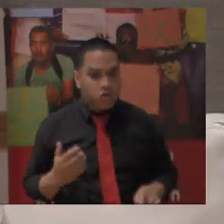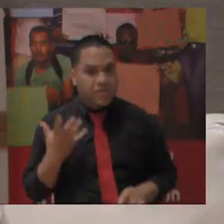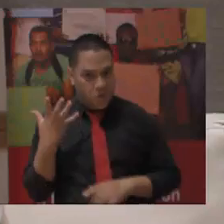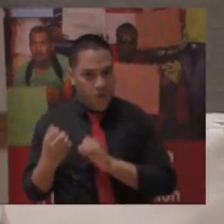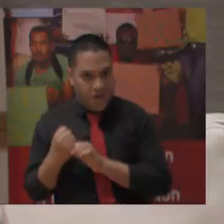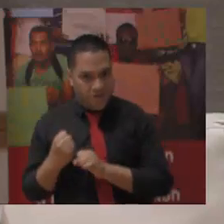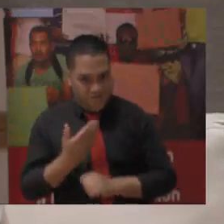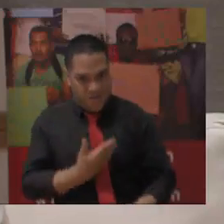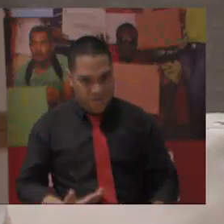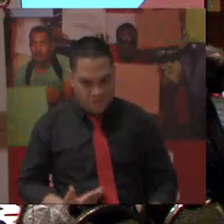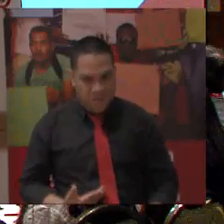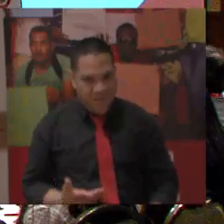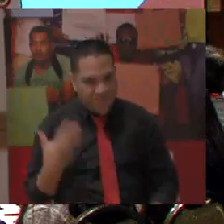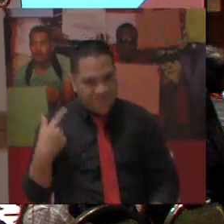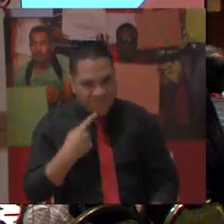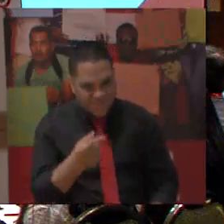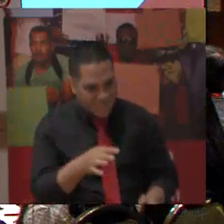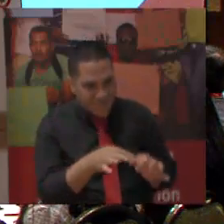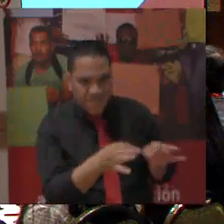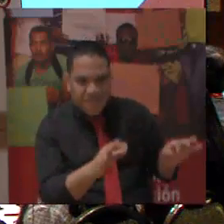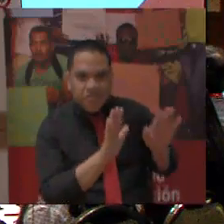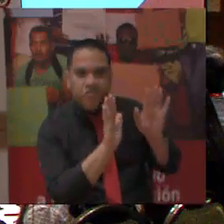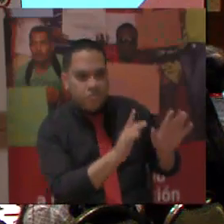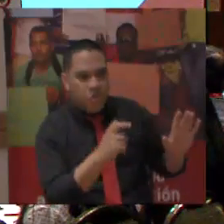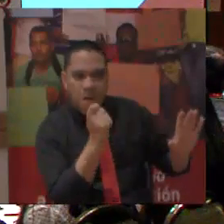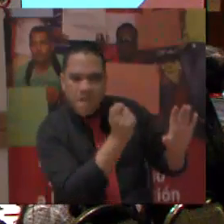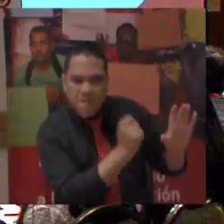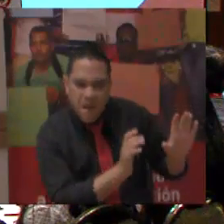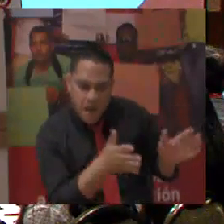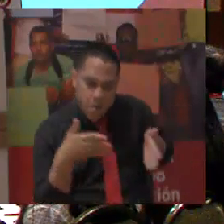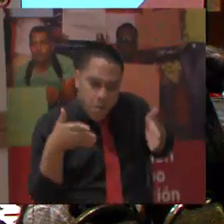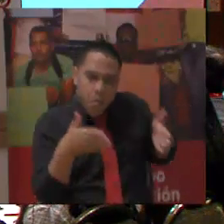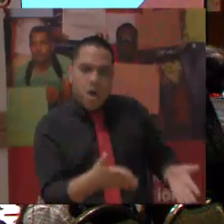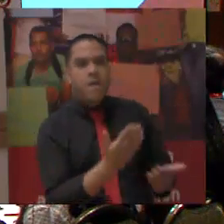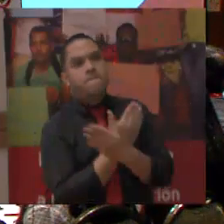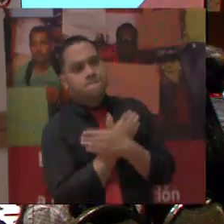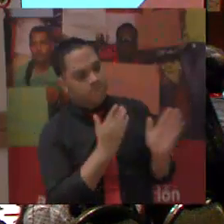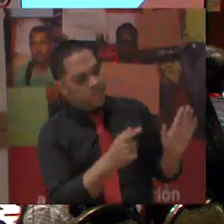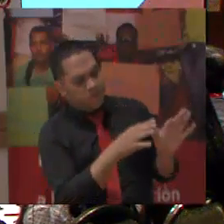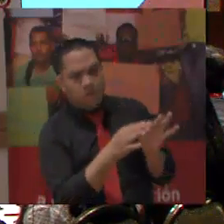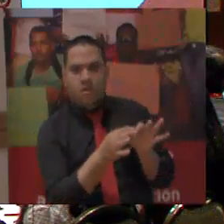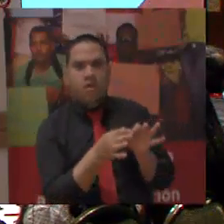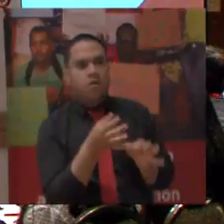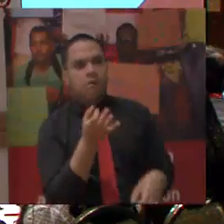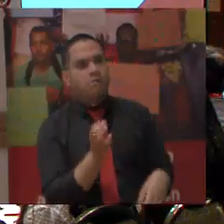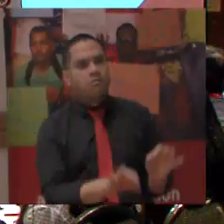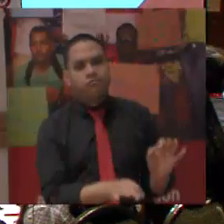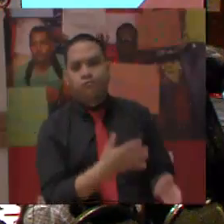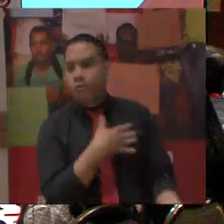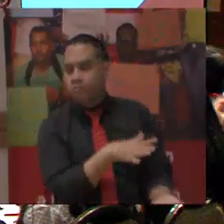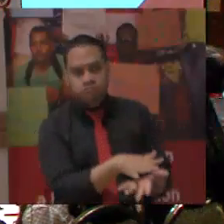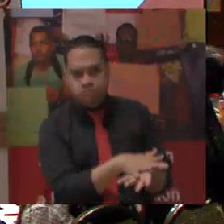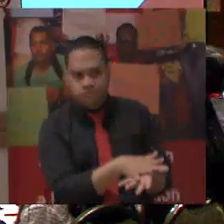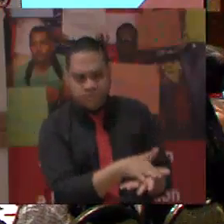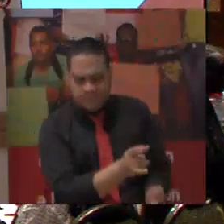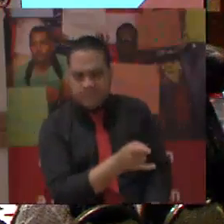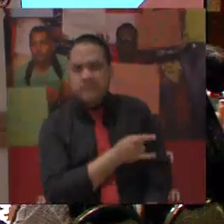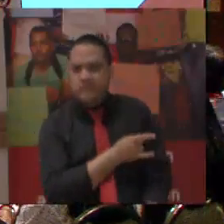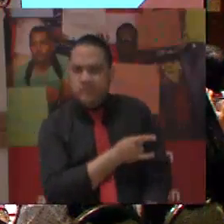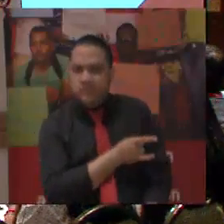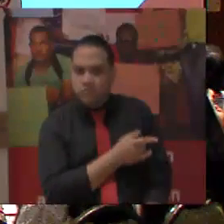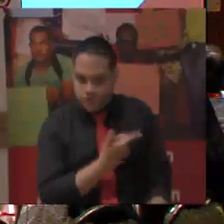epitafio y en la lápida, siempre consideré que lo injusto no me podía ser indiferente. Por eso estoy aquí con ustedes.